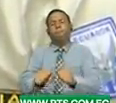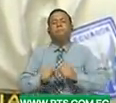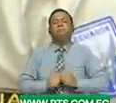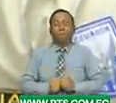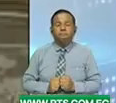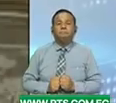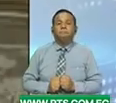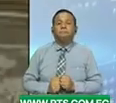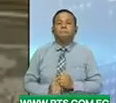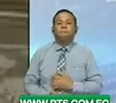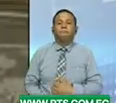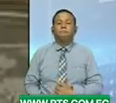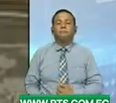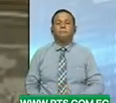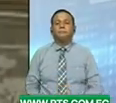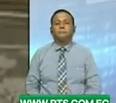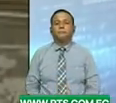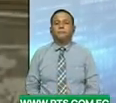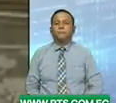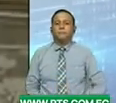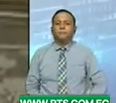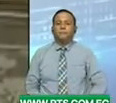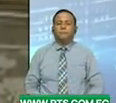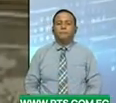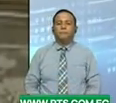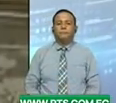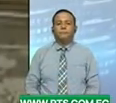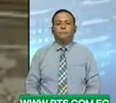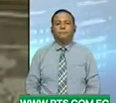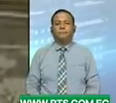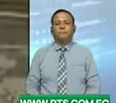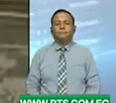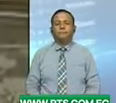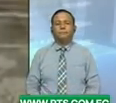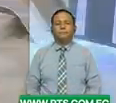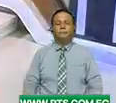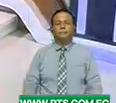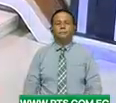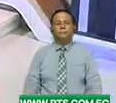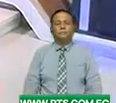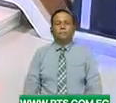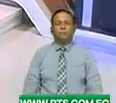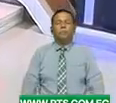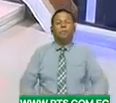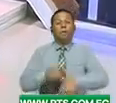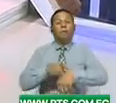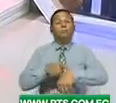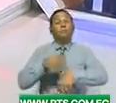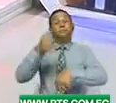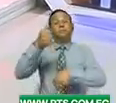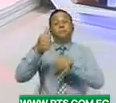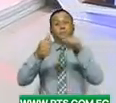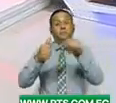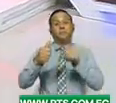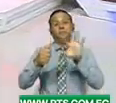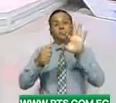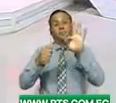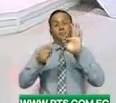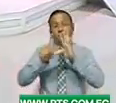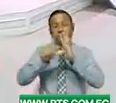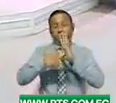ciudadanos. Informó José Morales. 22 horas con 9 minutos,